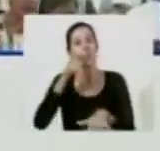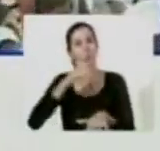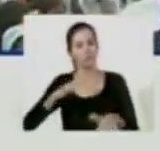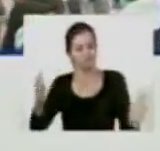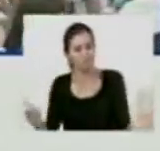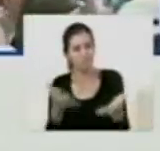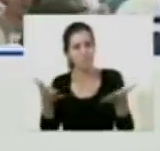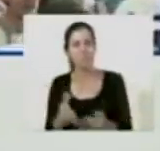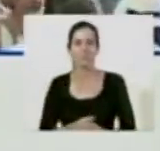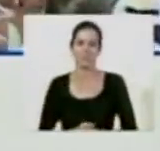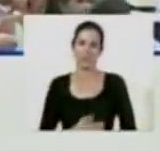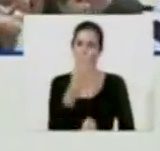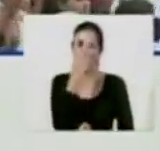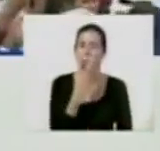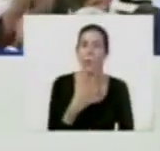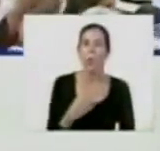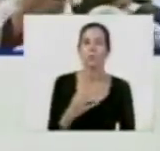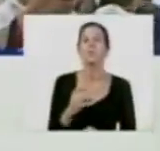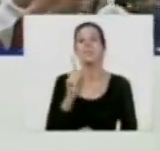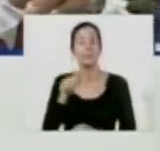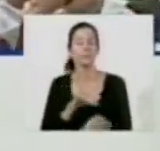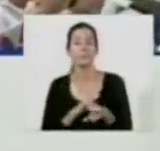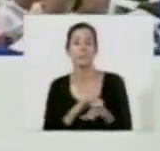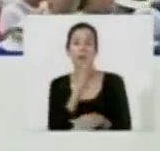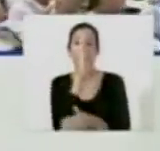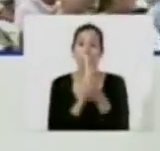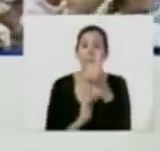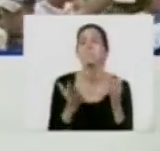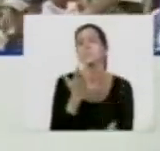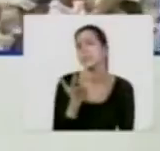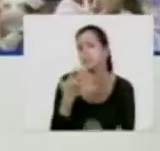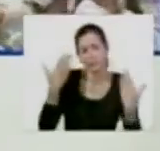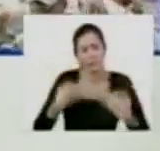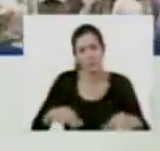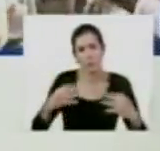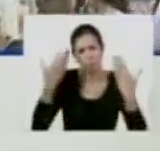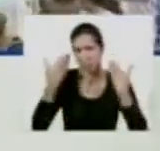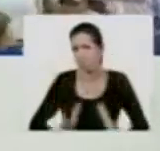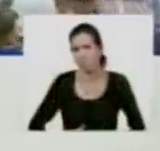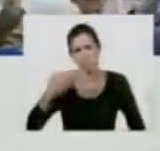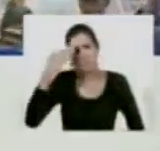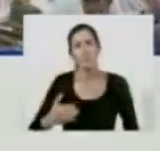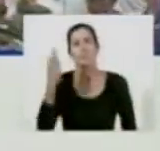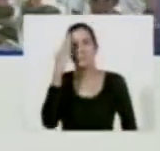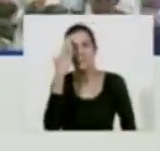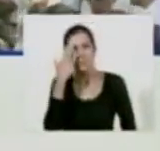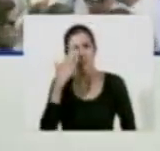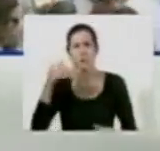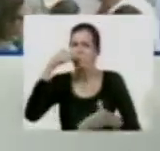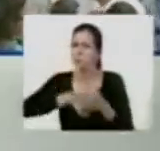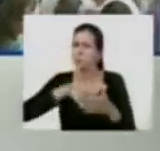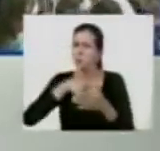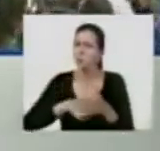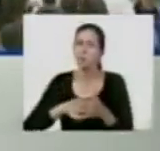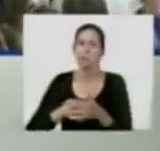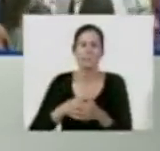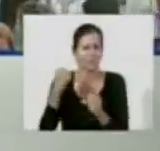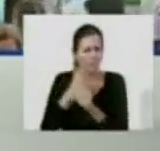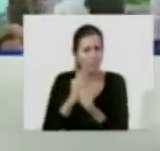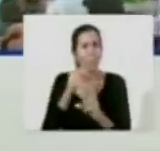nuestros humildes, sencillos milicianos, pero hombres dignos que saben sangrar por la patria, pero no en